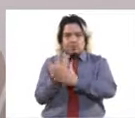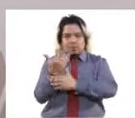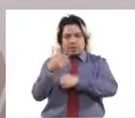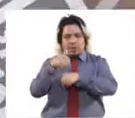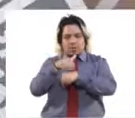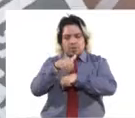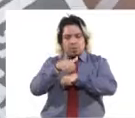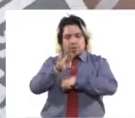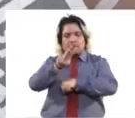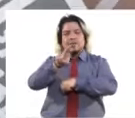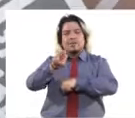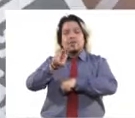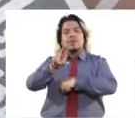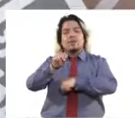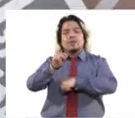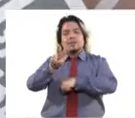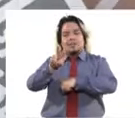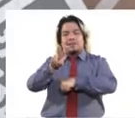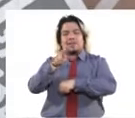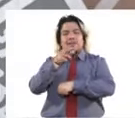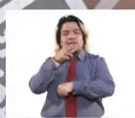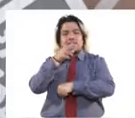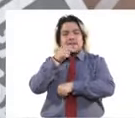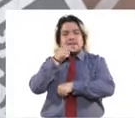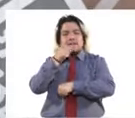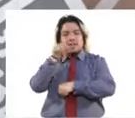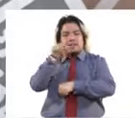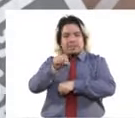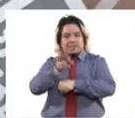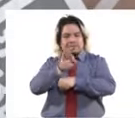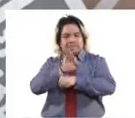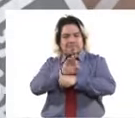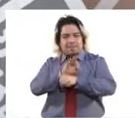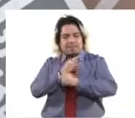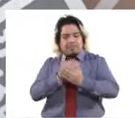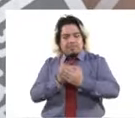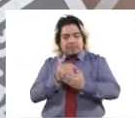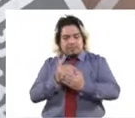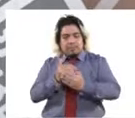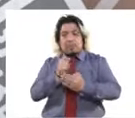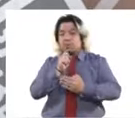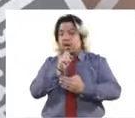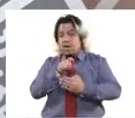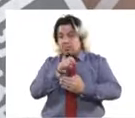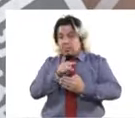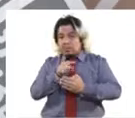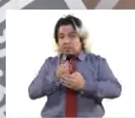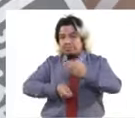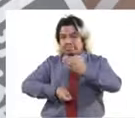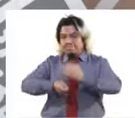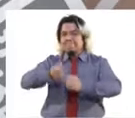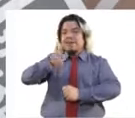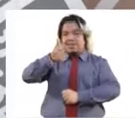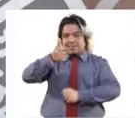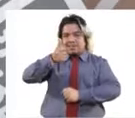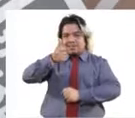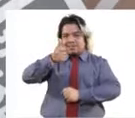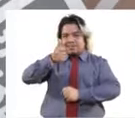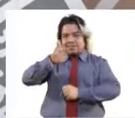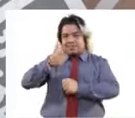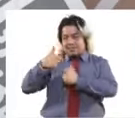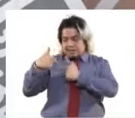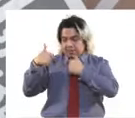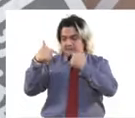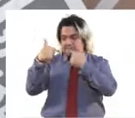282 de la Policía Preventiva. Se gradúa también la primera generación